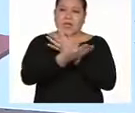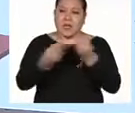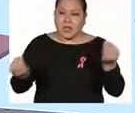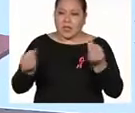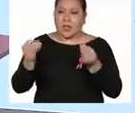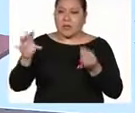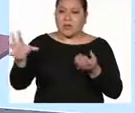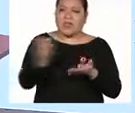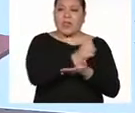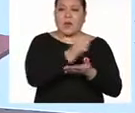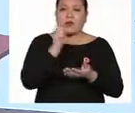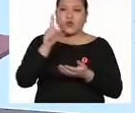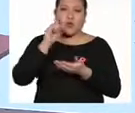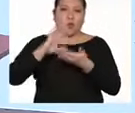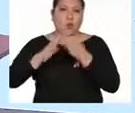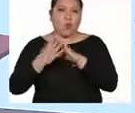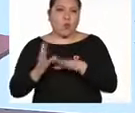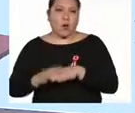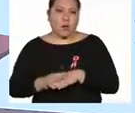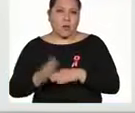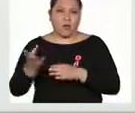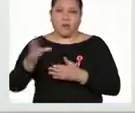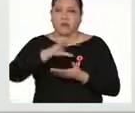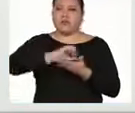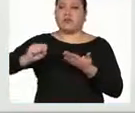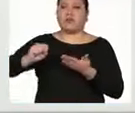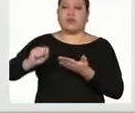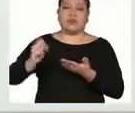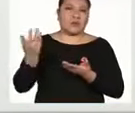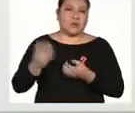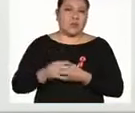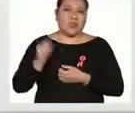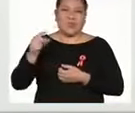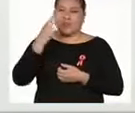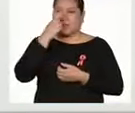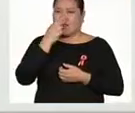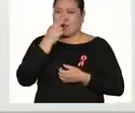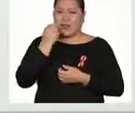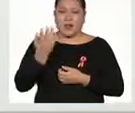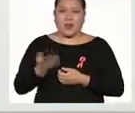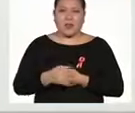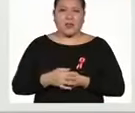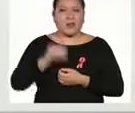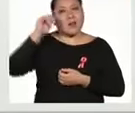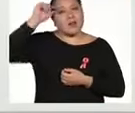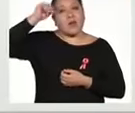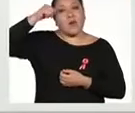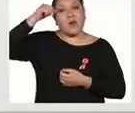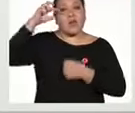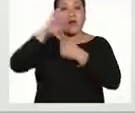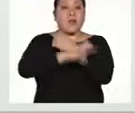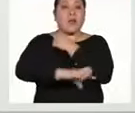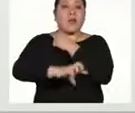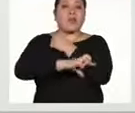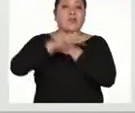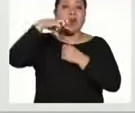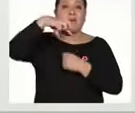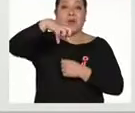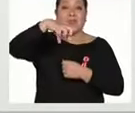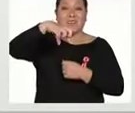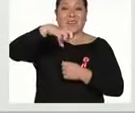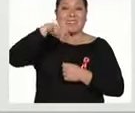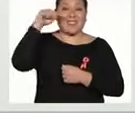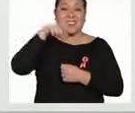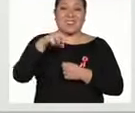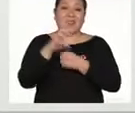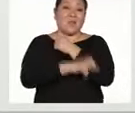culturas que ha compuesto nuestra identidad a través de la historia. Sería muy extraño. Acuérdate de País con P. Es